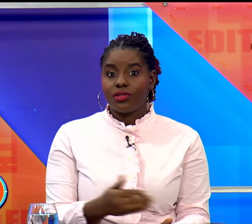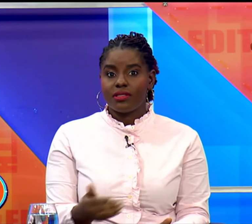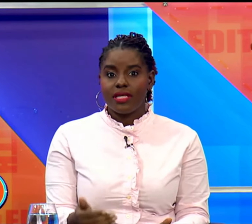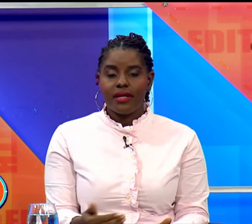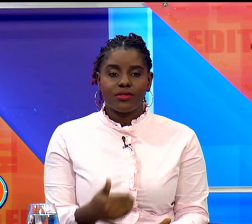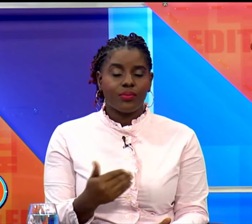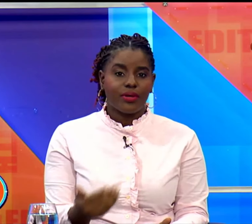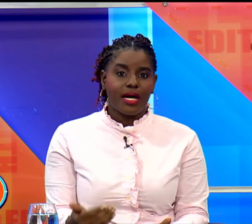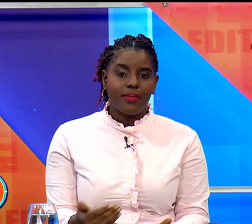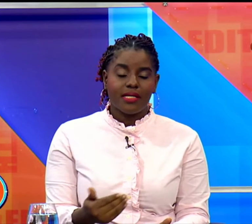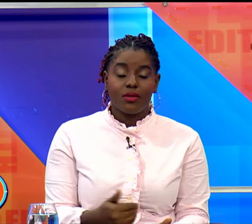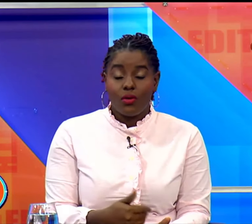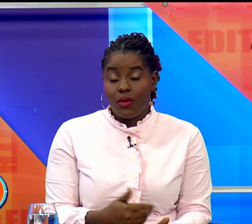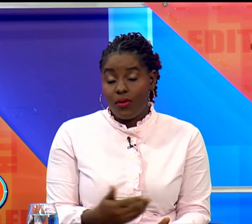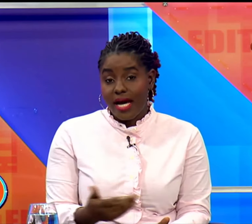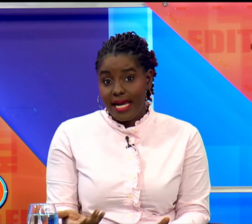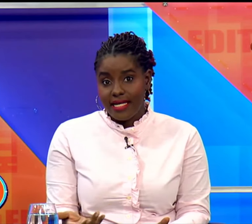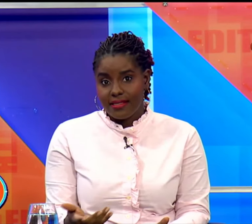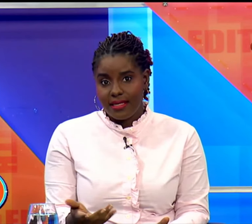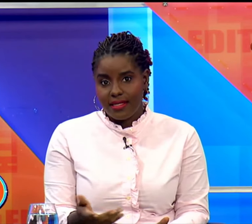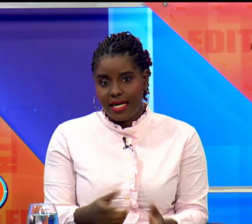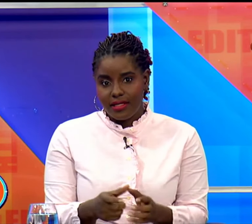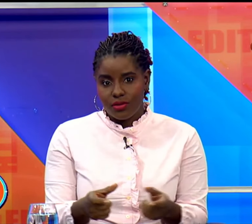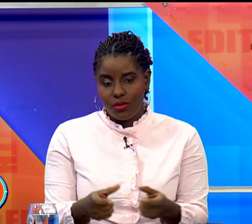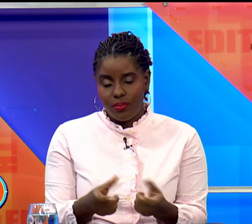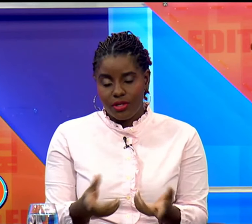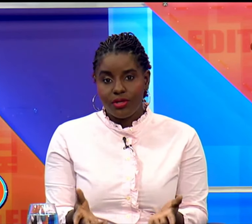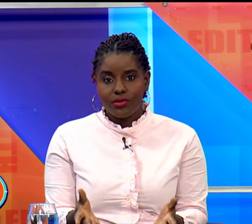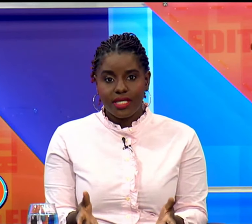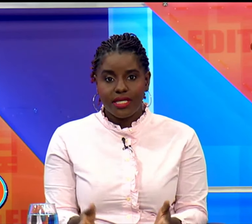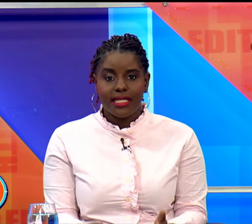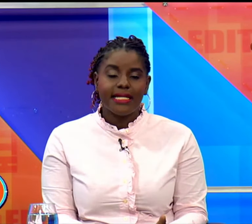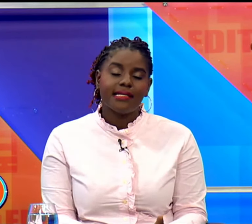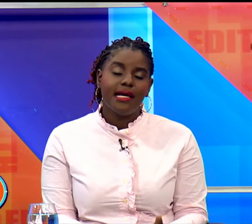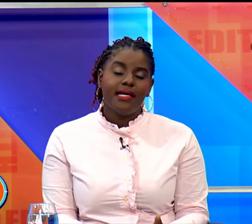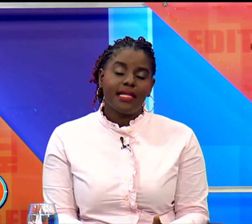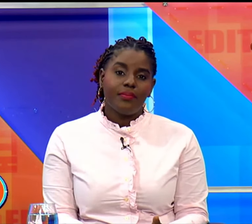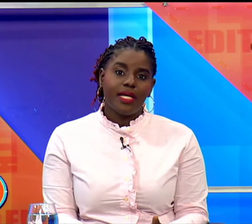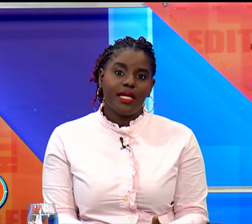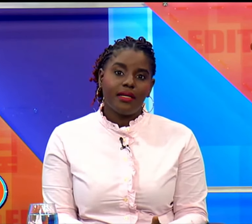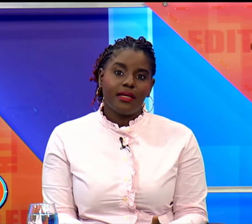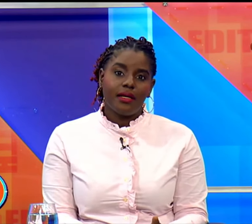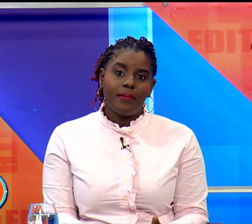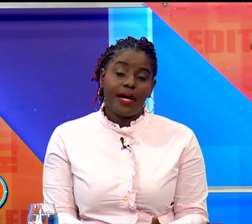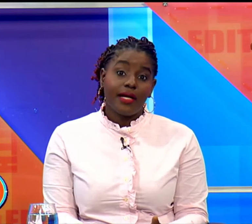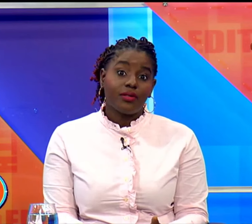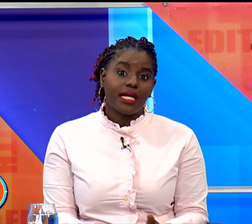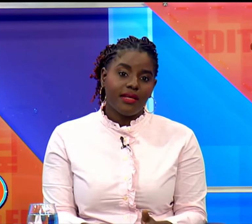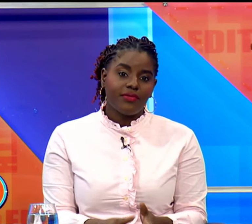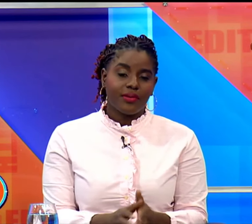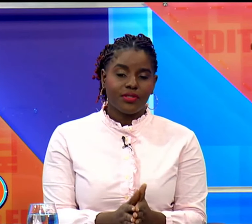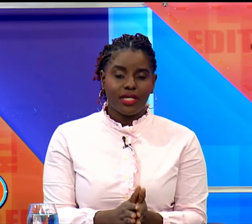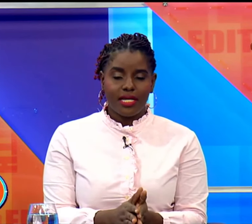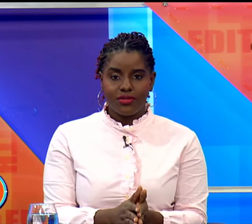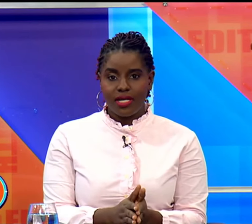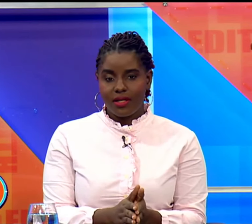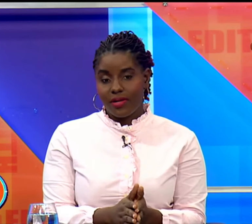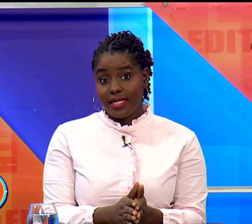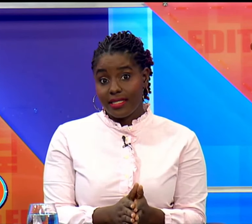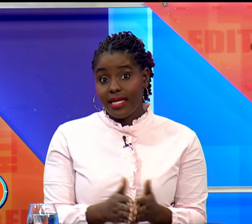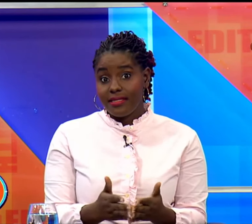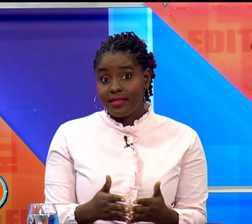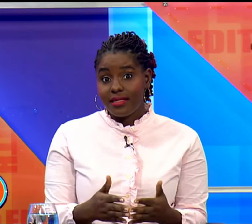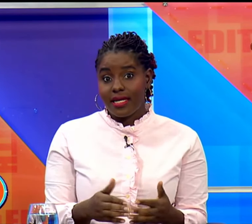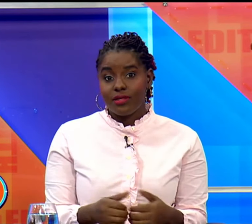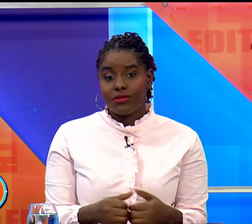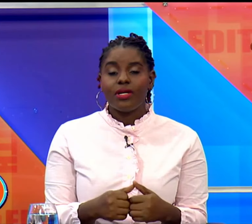diferentes noticiarios o programas o canales digitales o periódicos digitales, también va a encontrar la información relacionada con